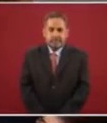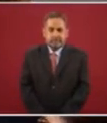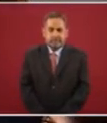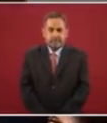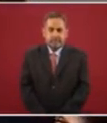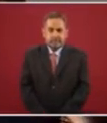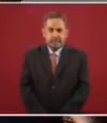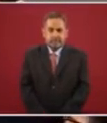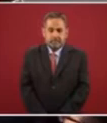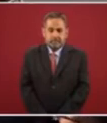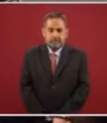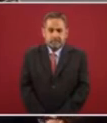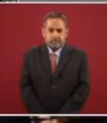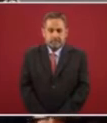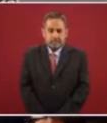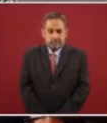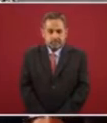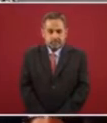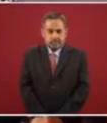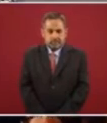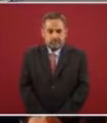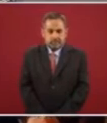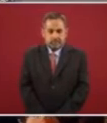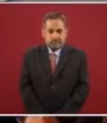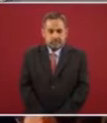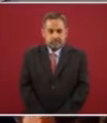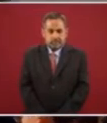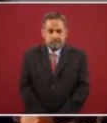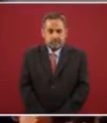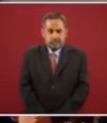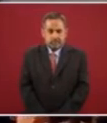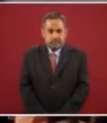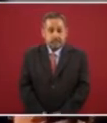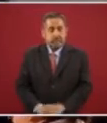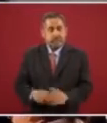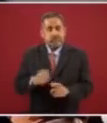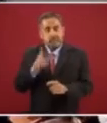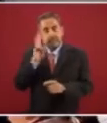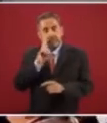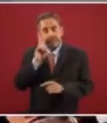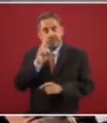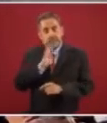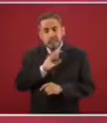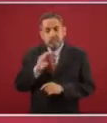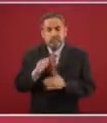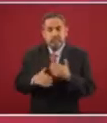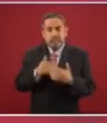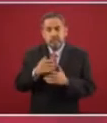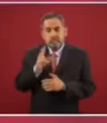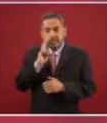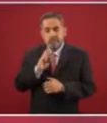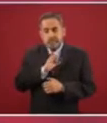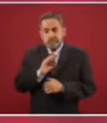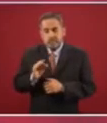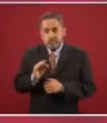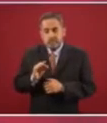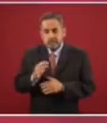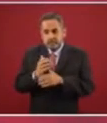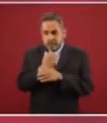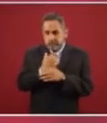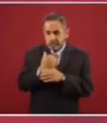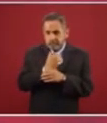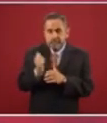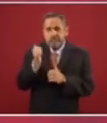Estamos hasta las 6 allá fuera del ángulo. Sí. Y hay que procurar a ver si este, si se tiene café o algo,